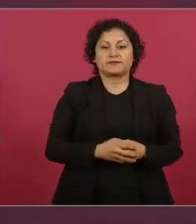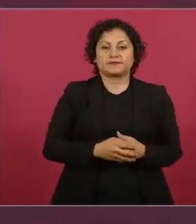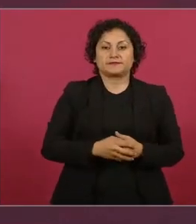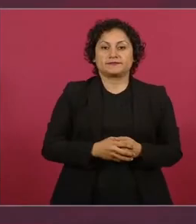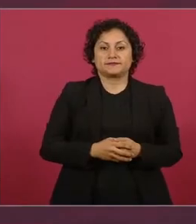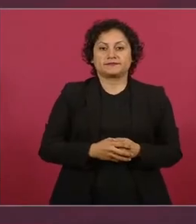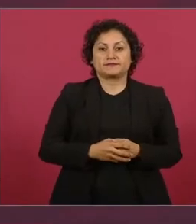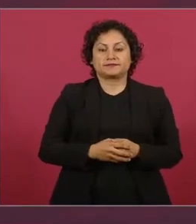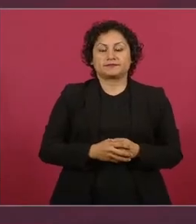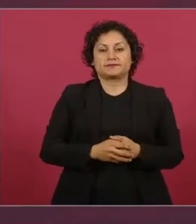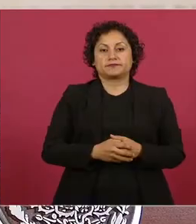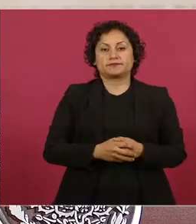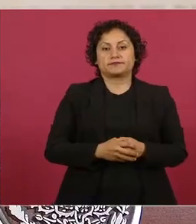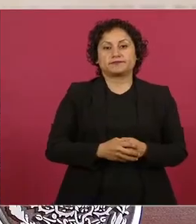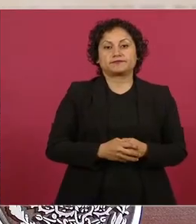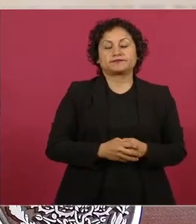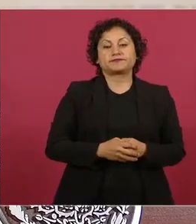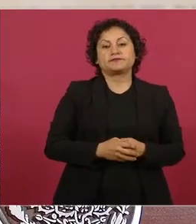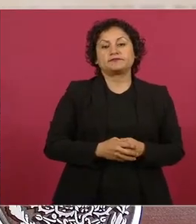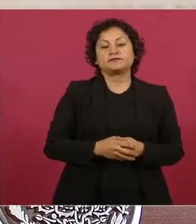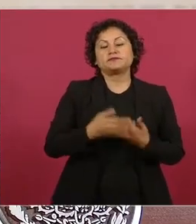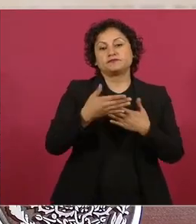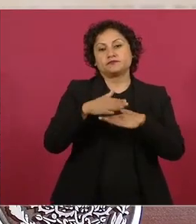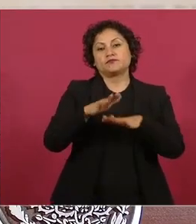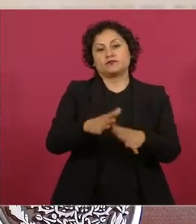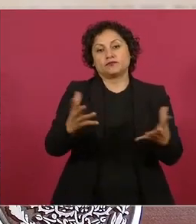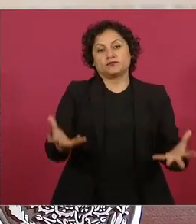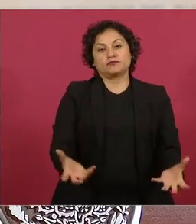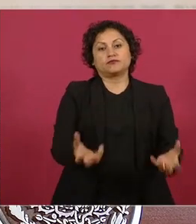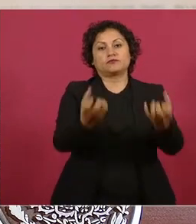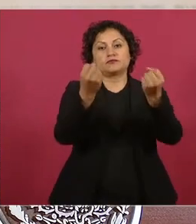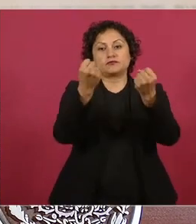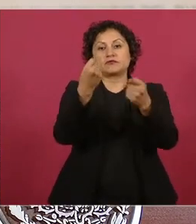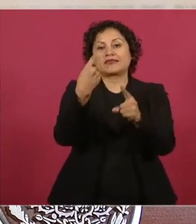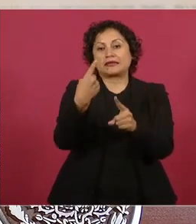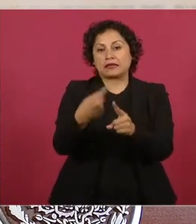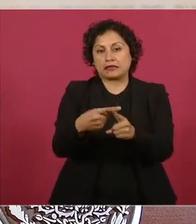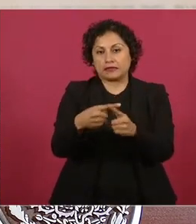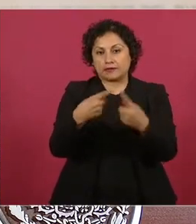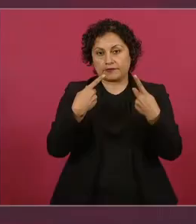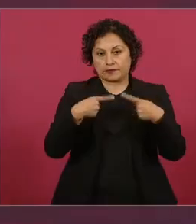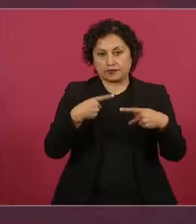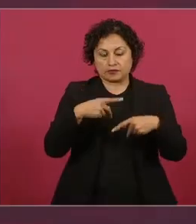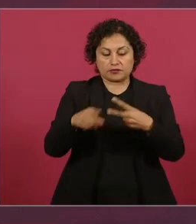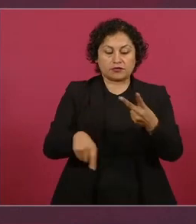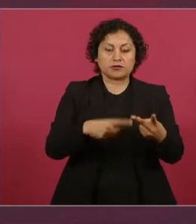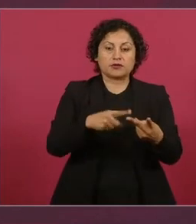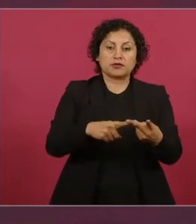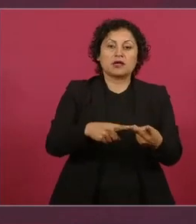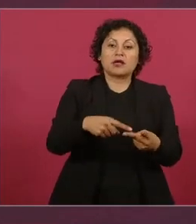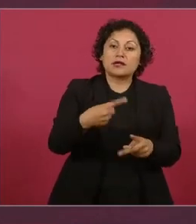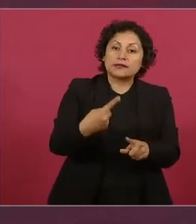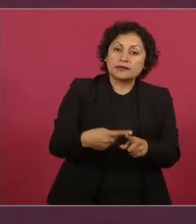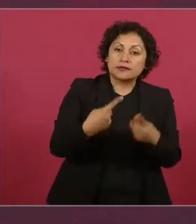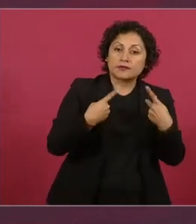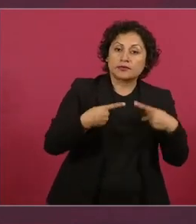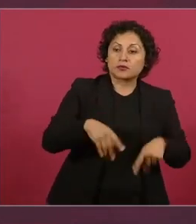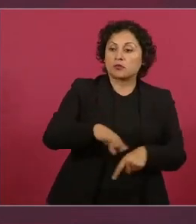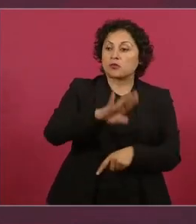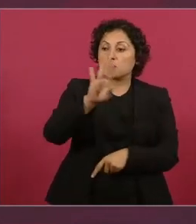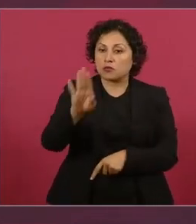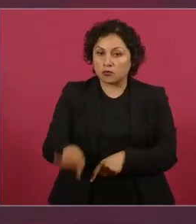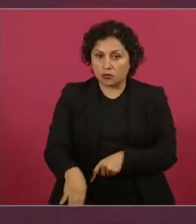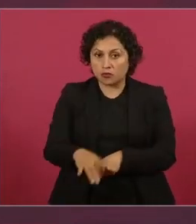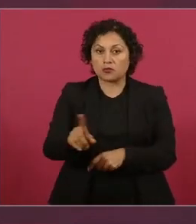el rescate, o sea, las víctimas, los que perdieron la vida y cuántos todavía no